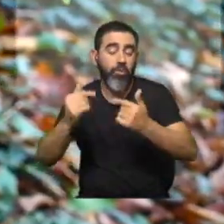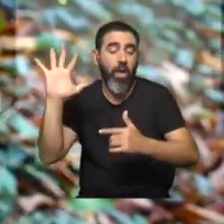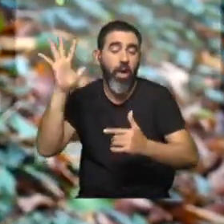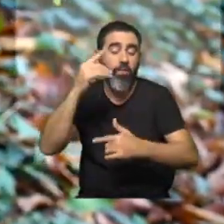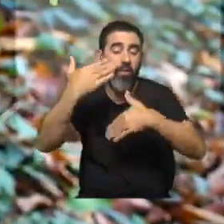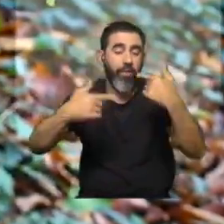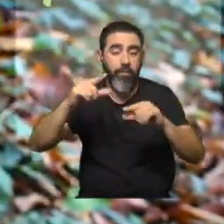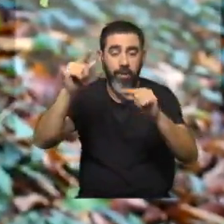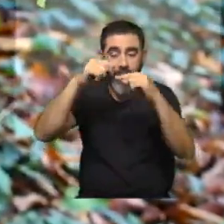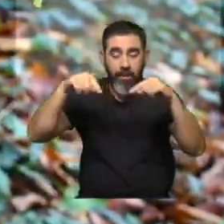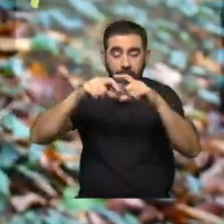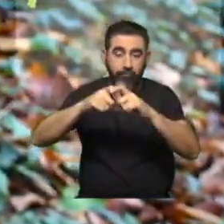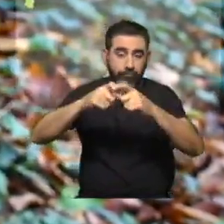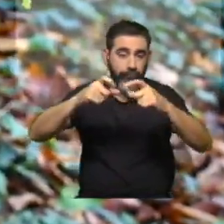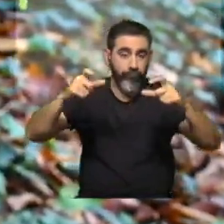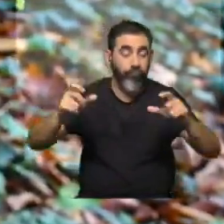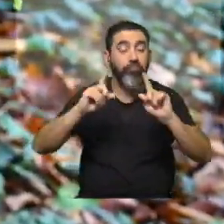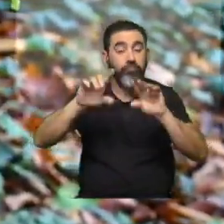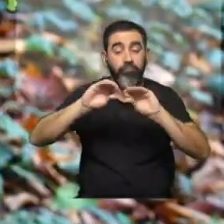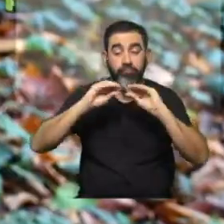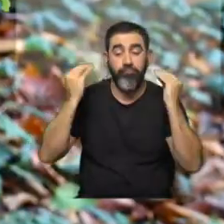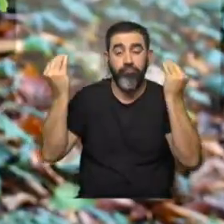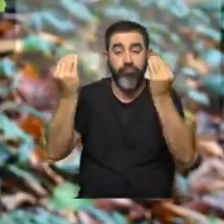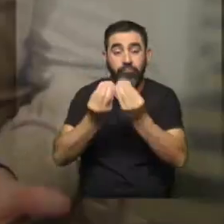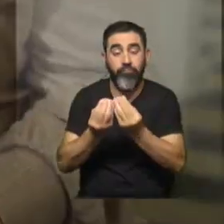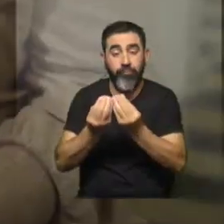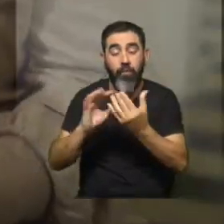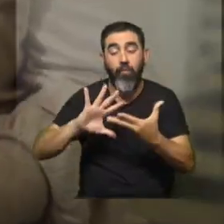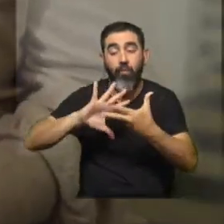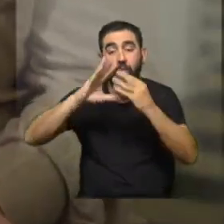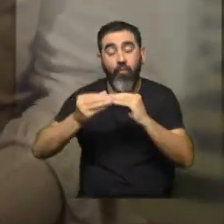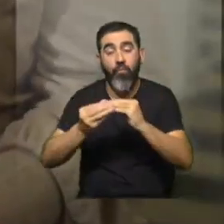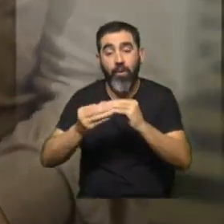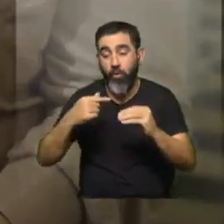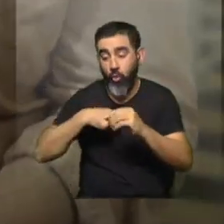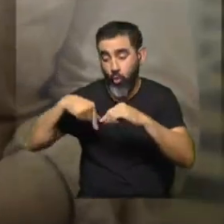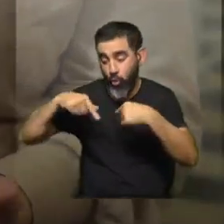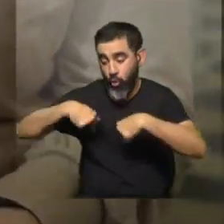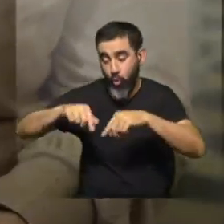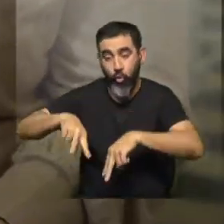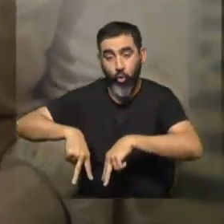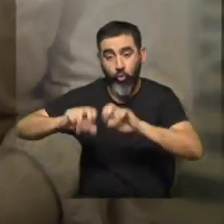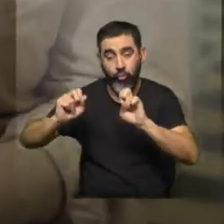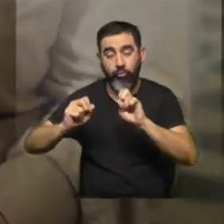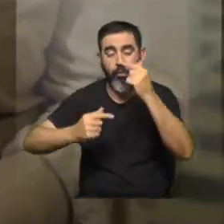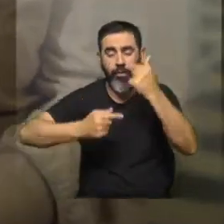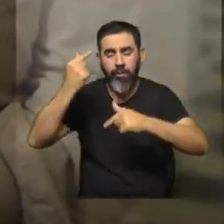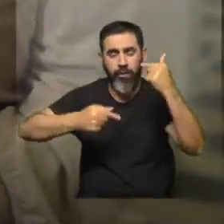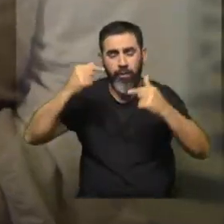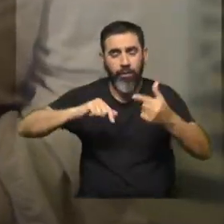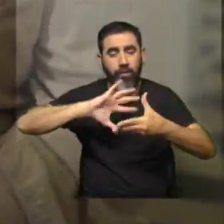sus anillos de crecimiento. Y todo eso se engloba dentro de todos los procedimientos que son arqueométricos porque se conjugan muchas disciplinas para